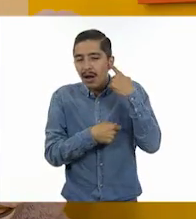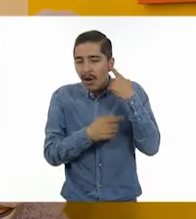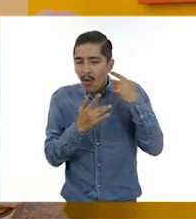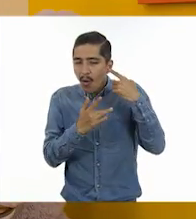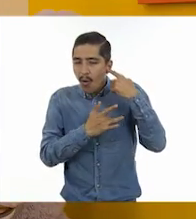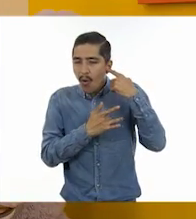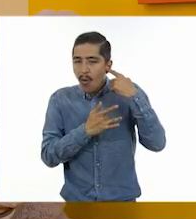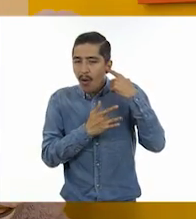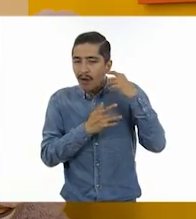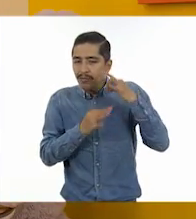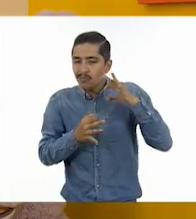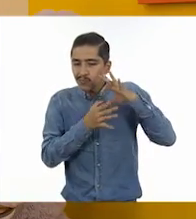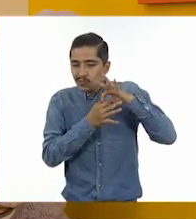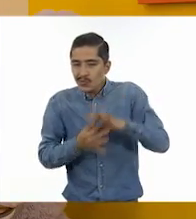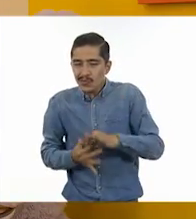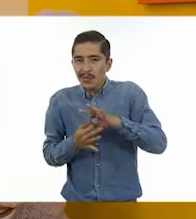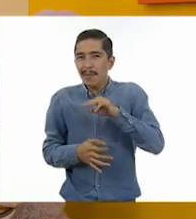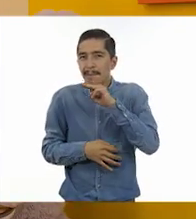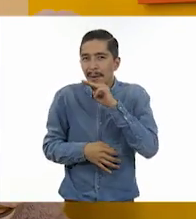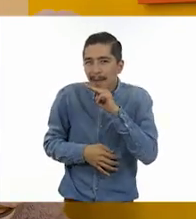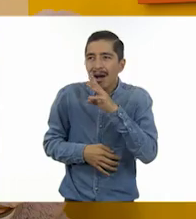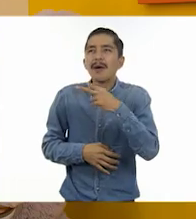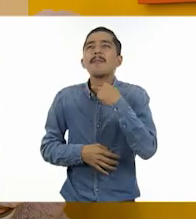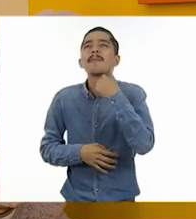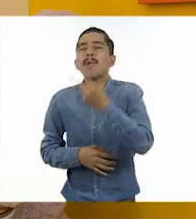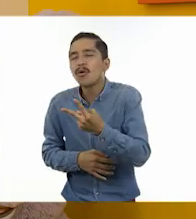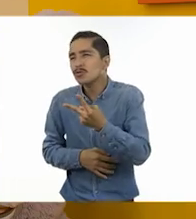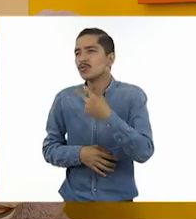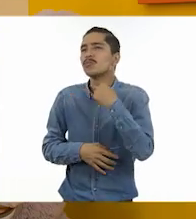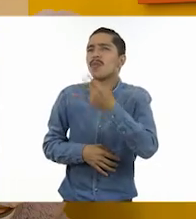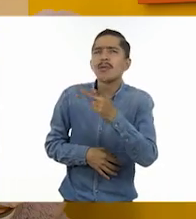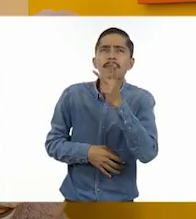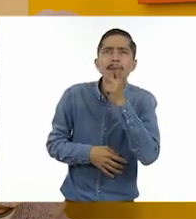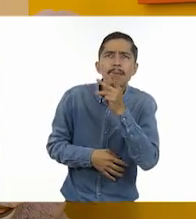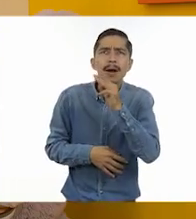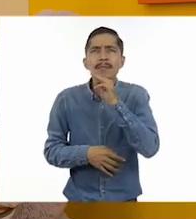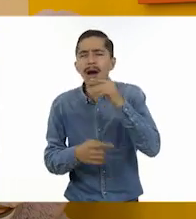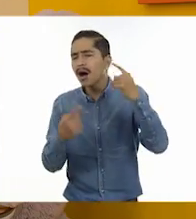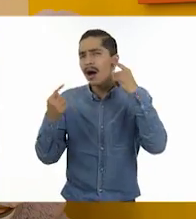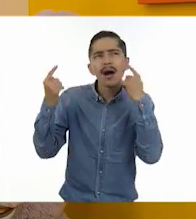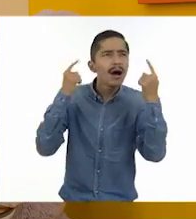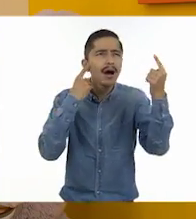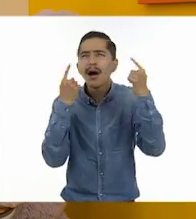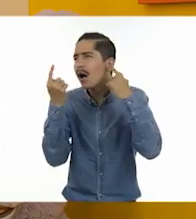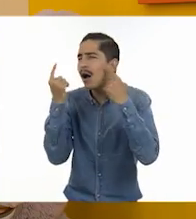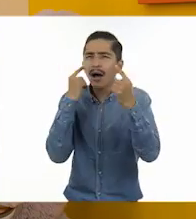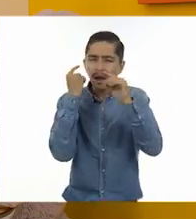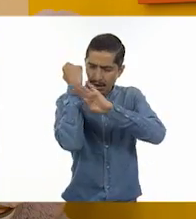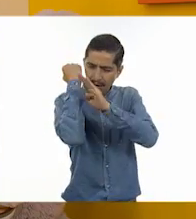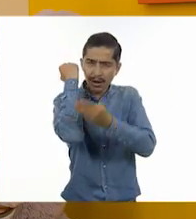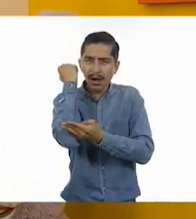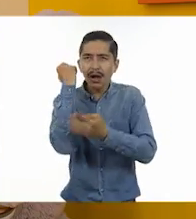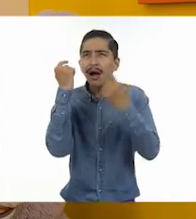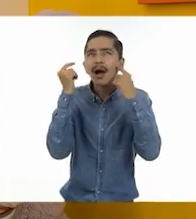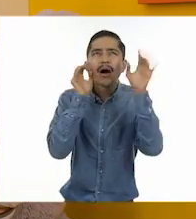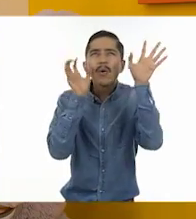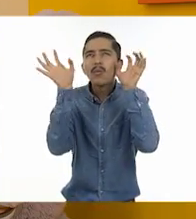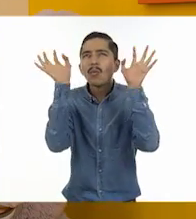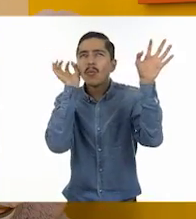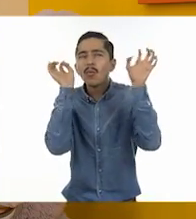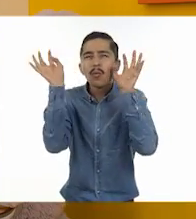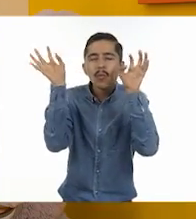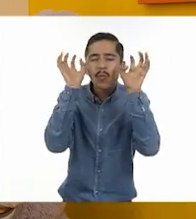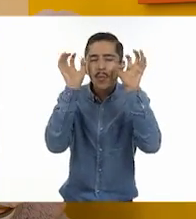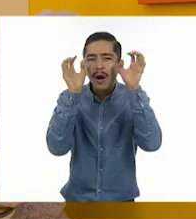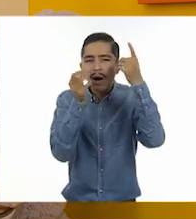corazón de su mamá, su voz, la voz de su papá y de las personas cercanas, esa escucha le permite comenzar a